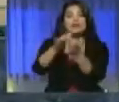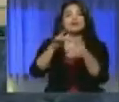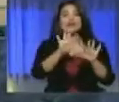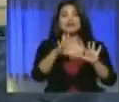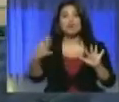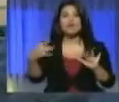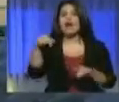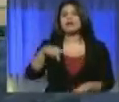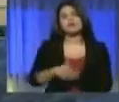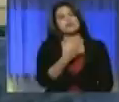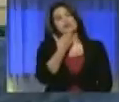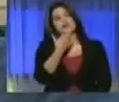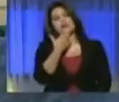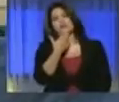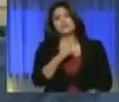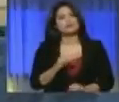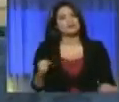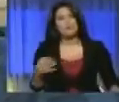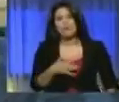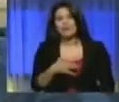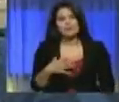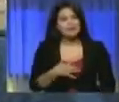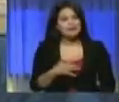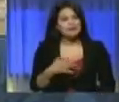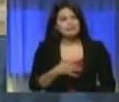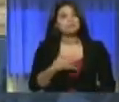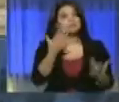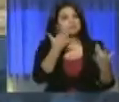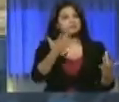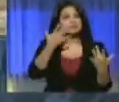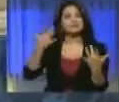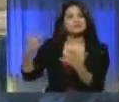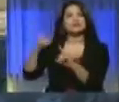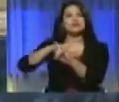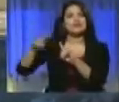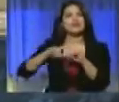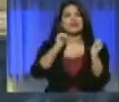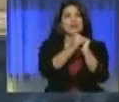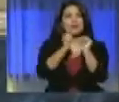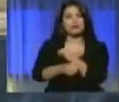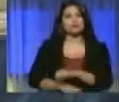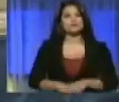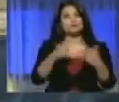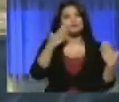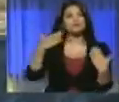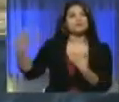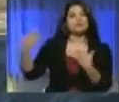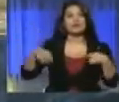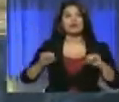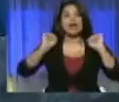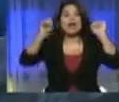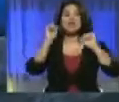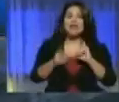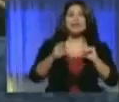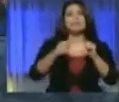aburrirse, ¿no? Todas las disciplinas, allí estaban nuestras muchachas. Y tienen que ir creciendo